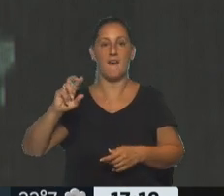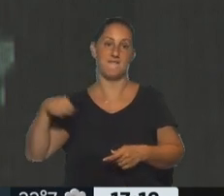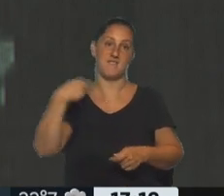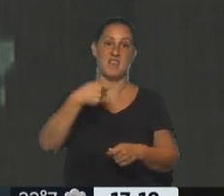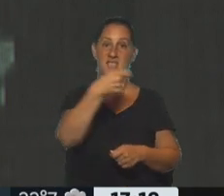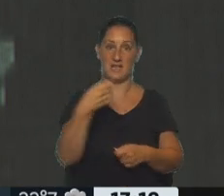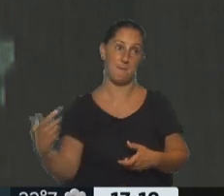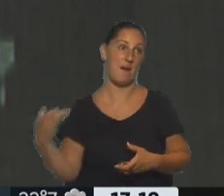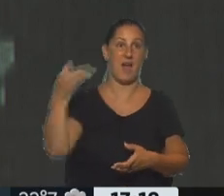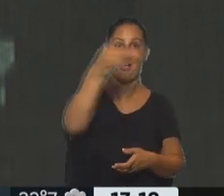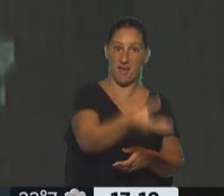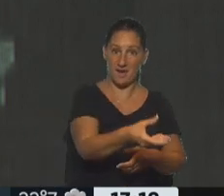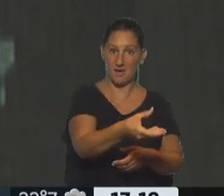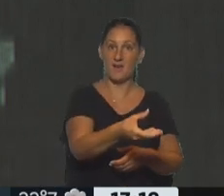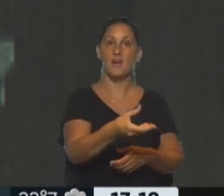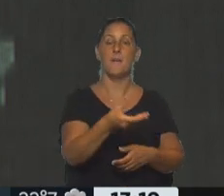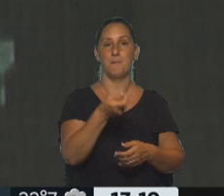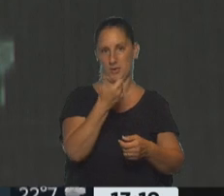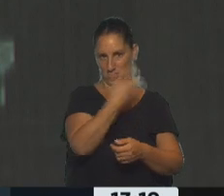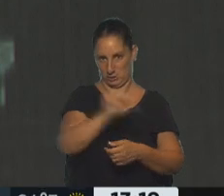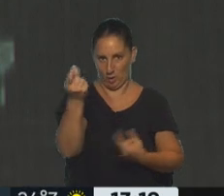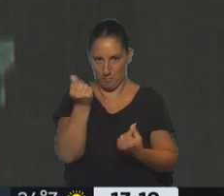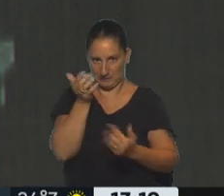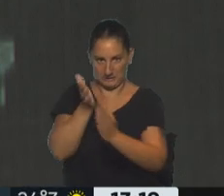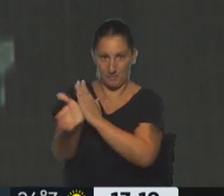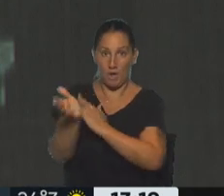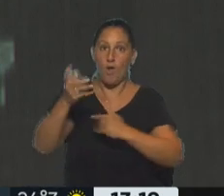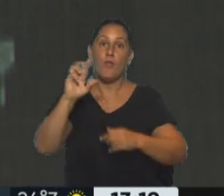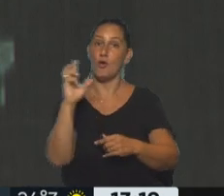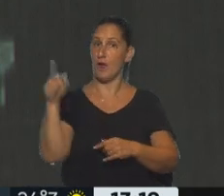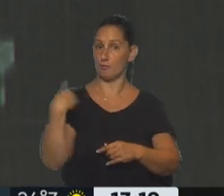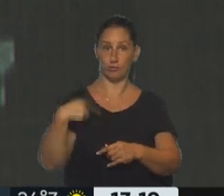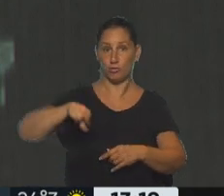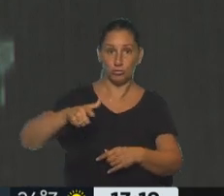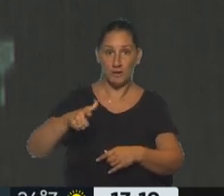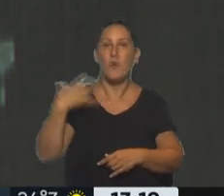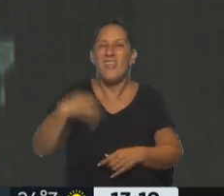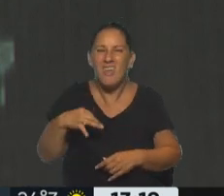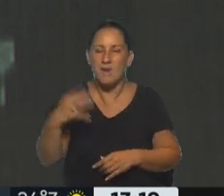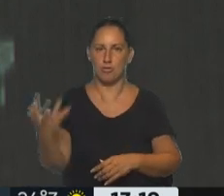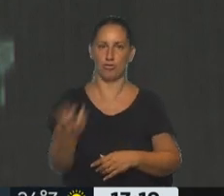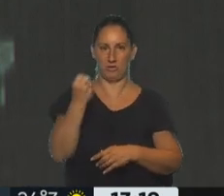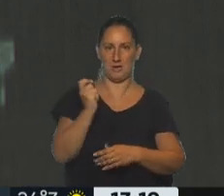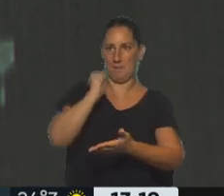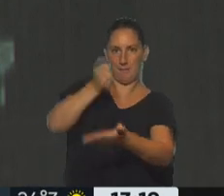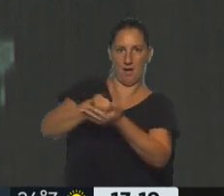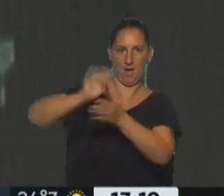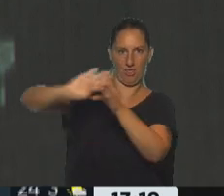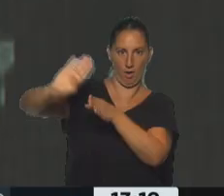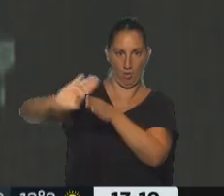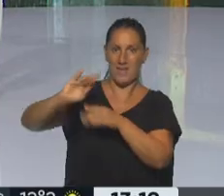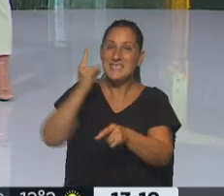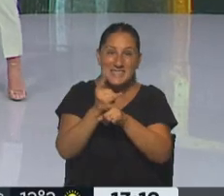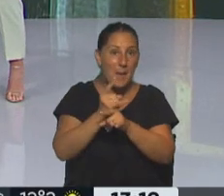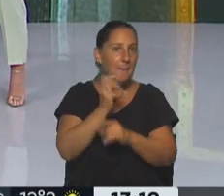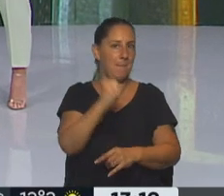en realidad lo hicieron para poder financiar la fuga de capitales son dólares que hoy no tenemos y que los tenemos que conseguir para poder pagar Así que siempre mejor en